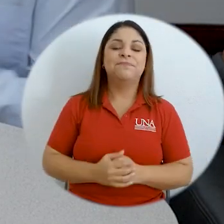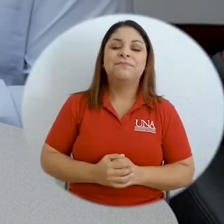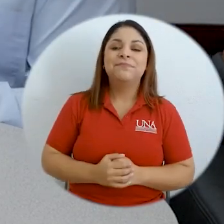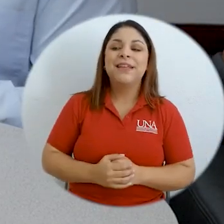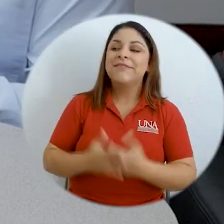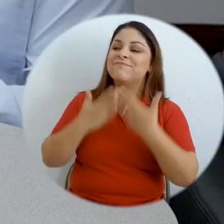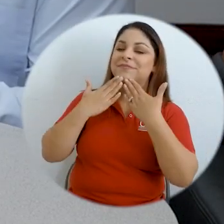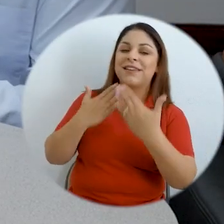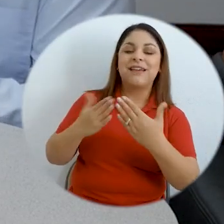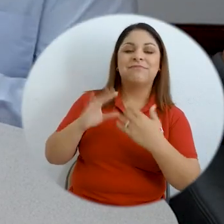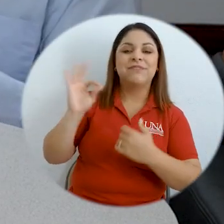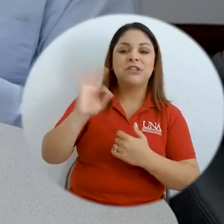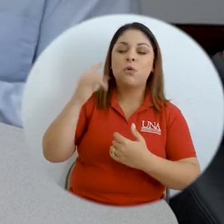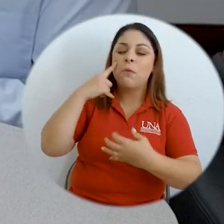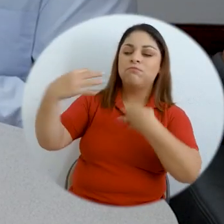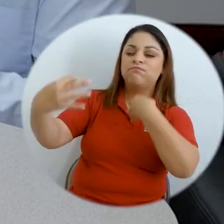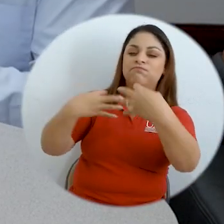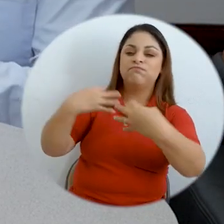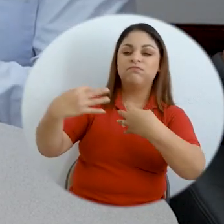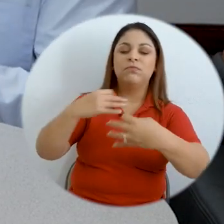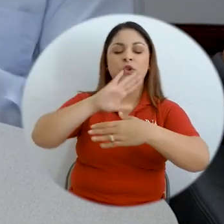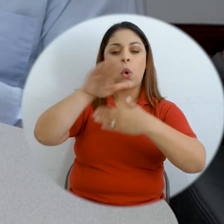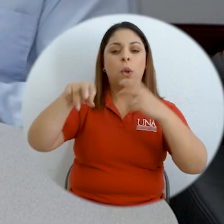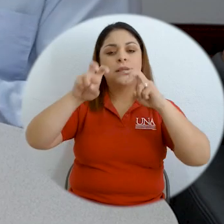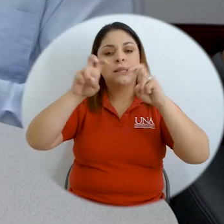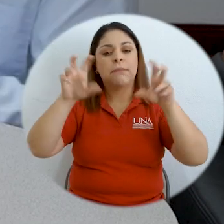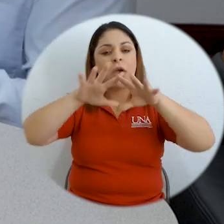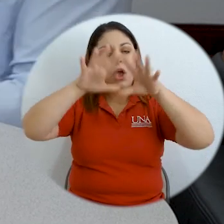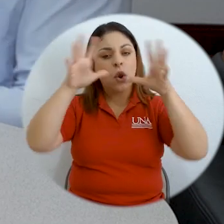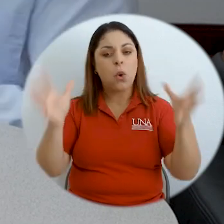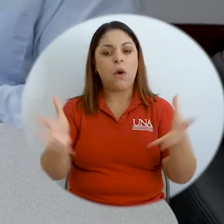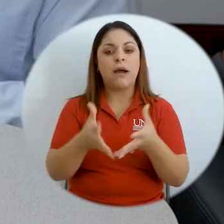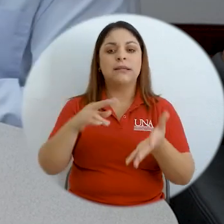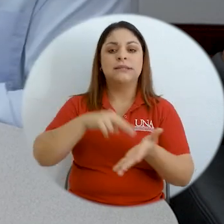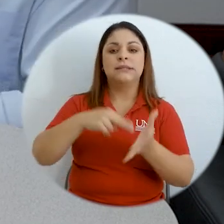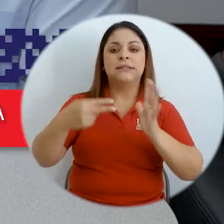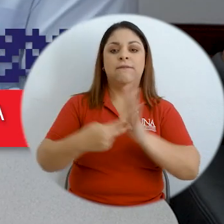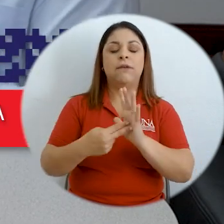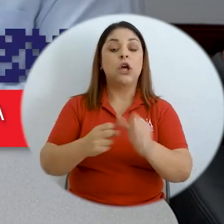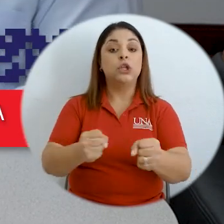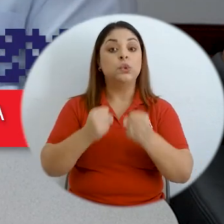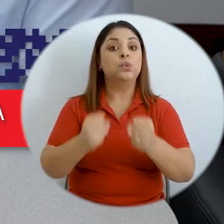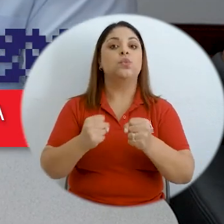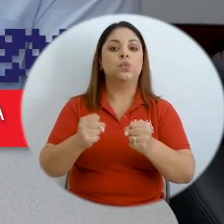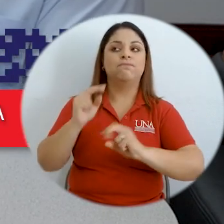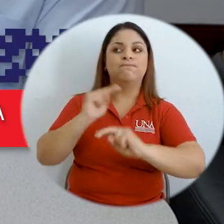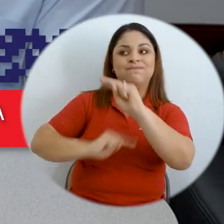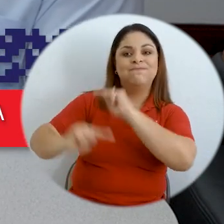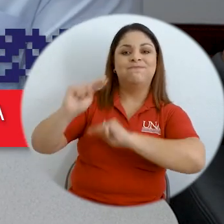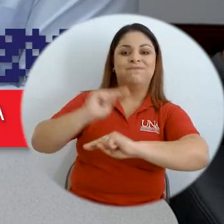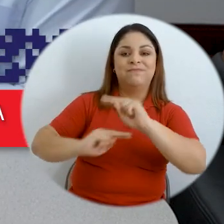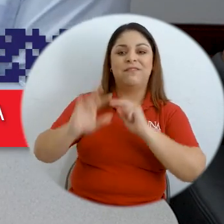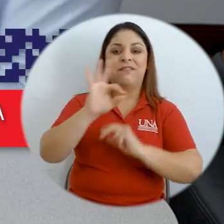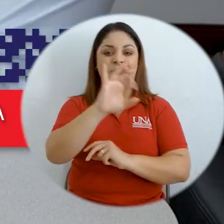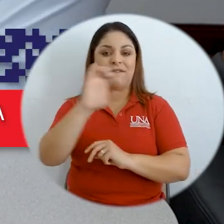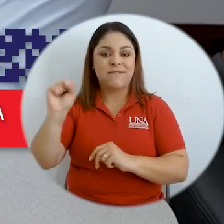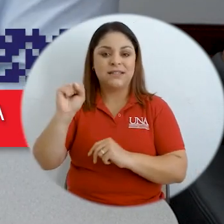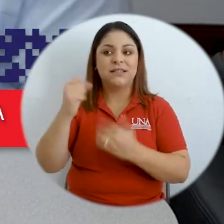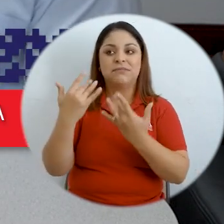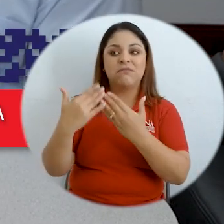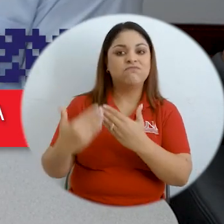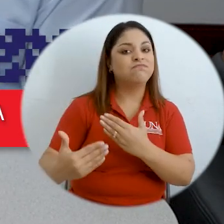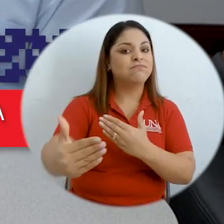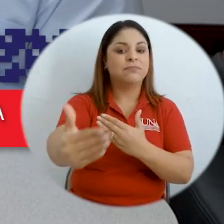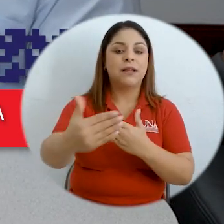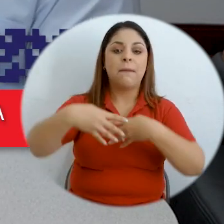Francisco, muchas gracias por ilustrarnos el panorama global y general de lo que ha significado esta dura negociación del FES y de lo que podemos